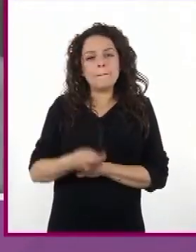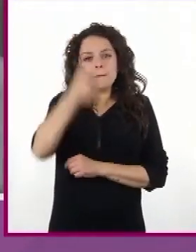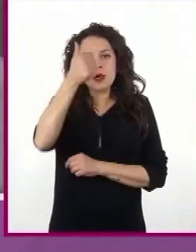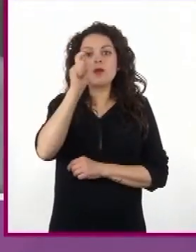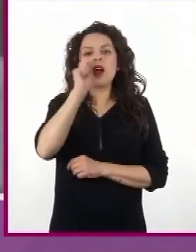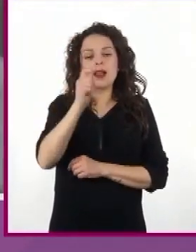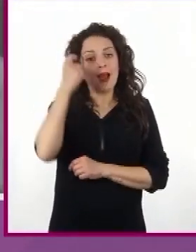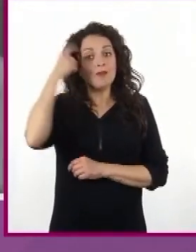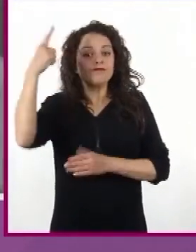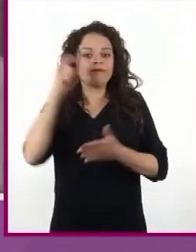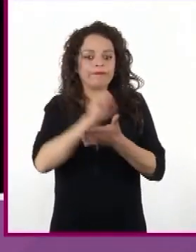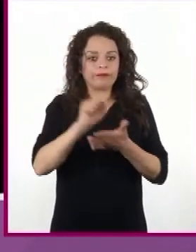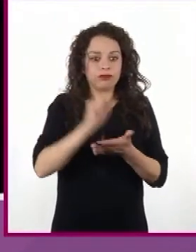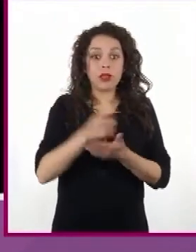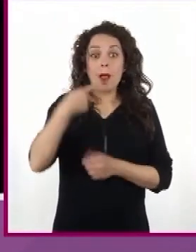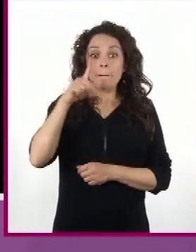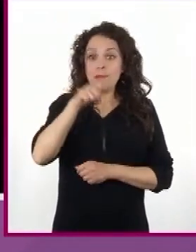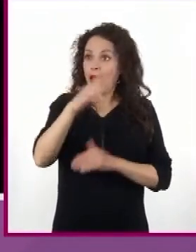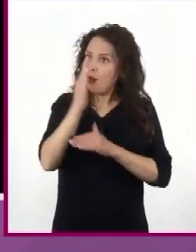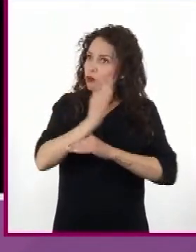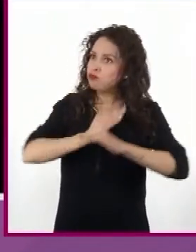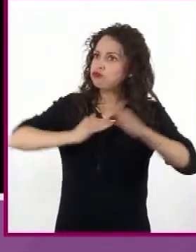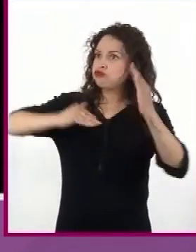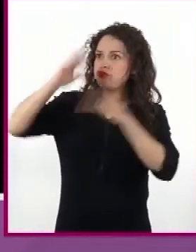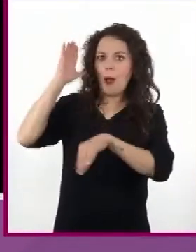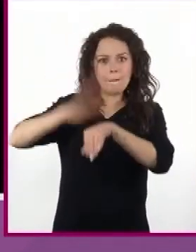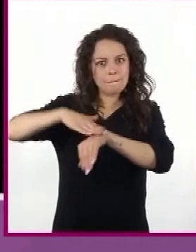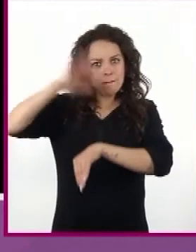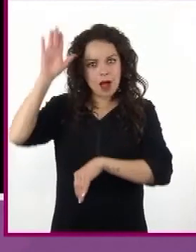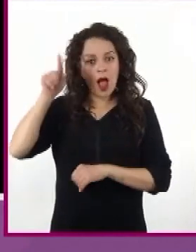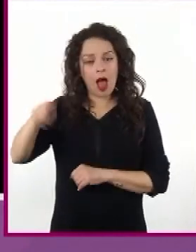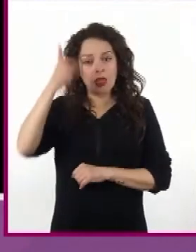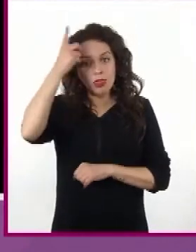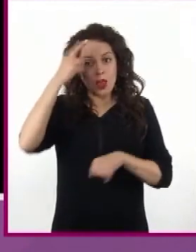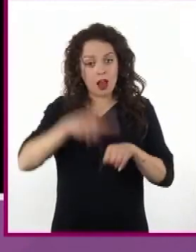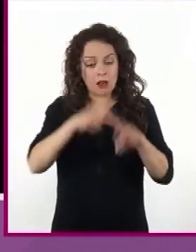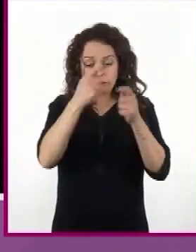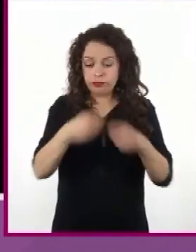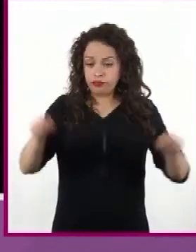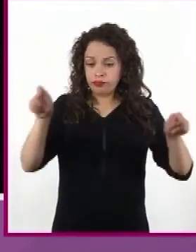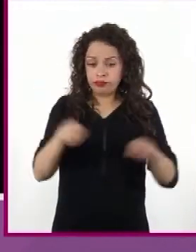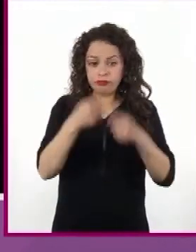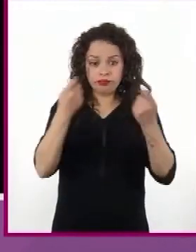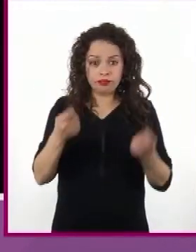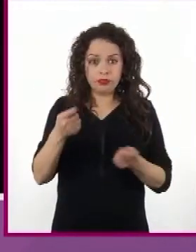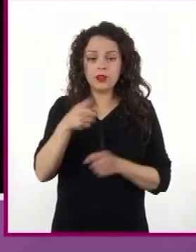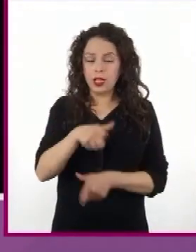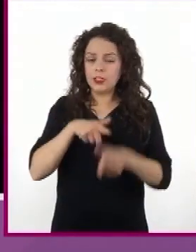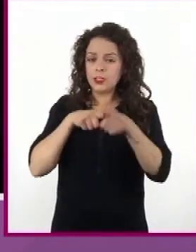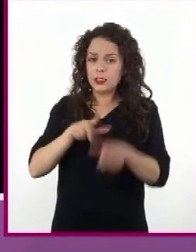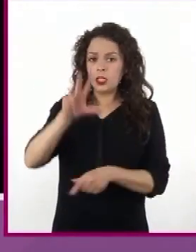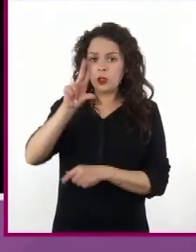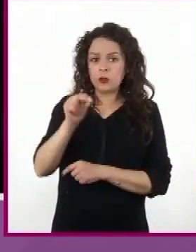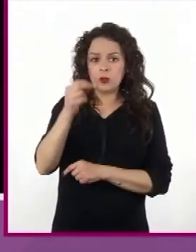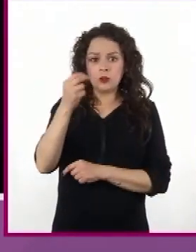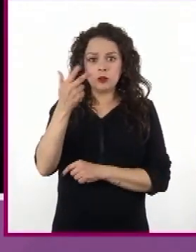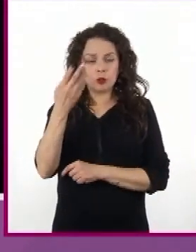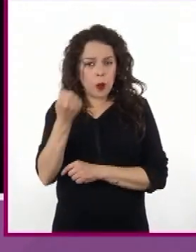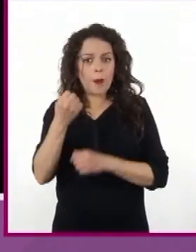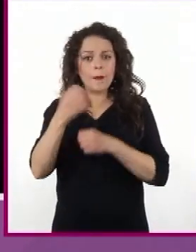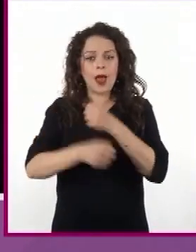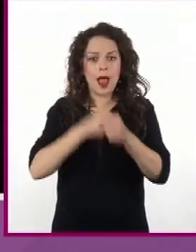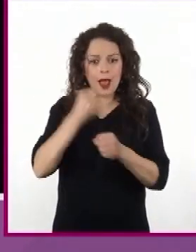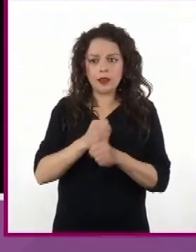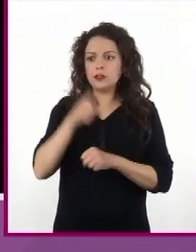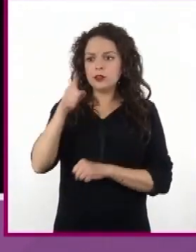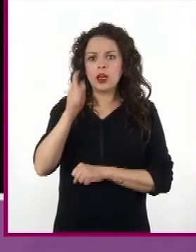compositor, pero llegó más lejos. El director de orquesta, quien vivió 98 años, fue, como gestor de instituciones musicales,